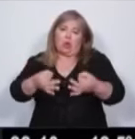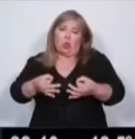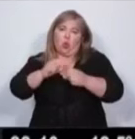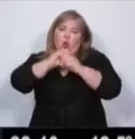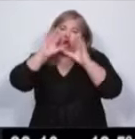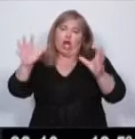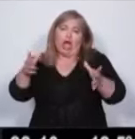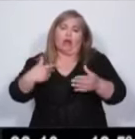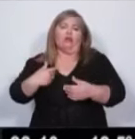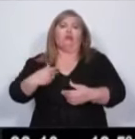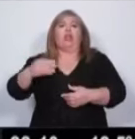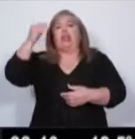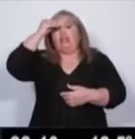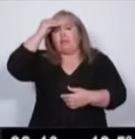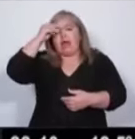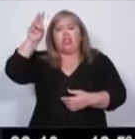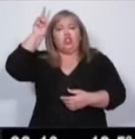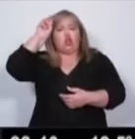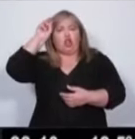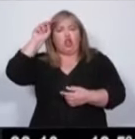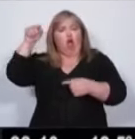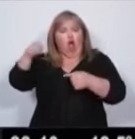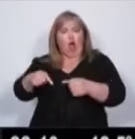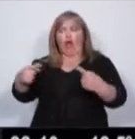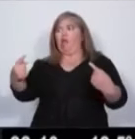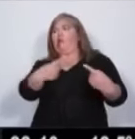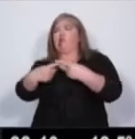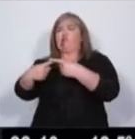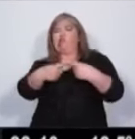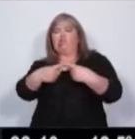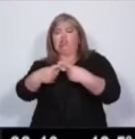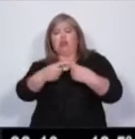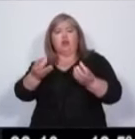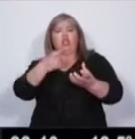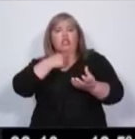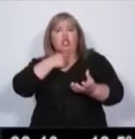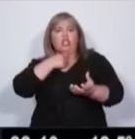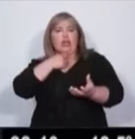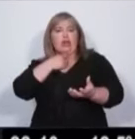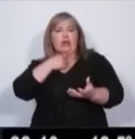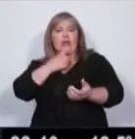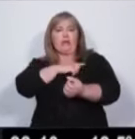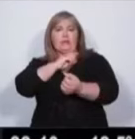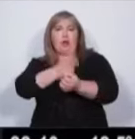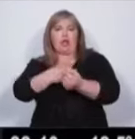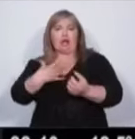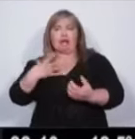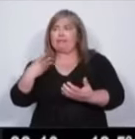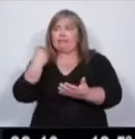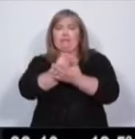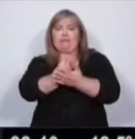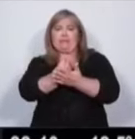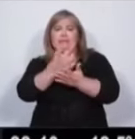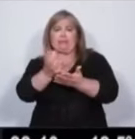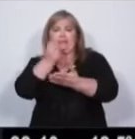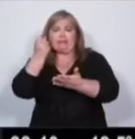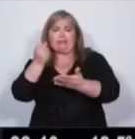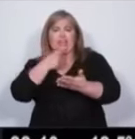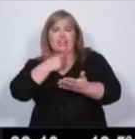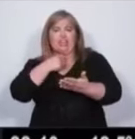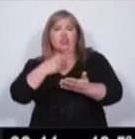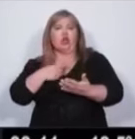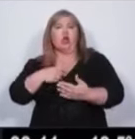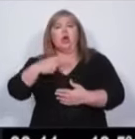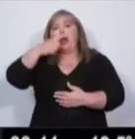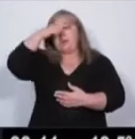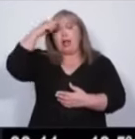8 años. Ahora se están peleando porque quieren concentrar la totalidad del poder. Parisi es cómplice del gobierno